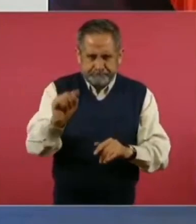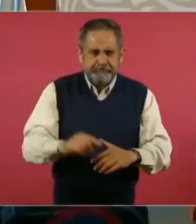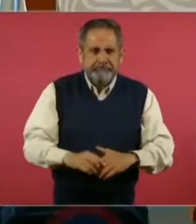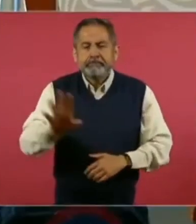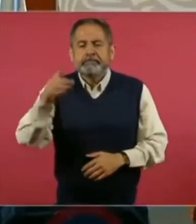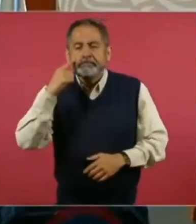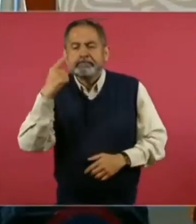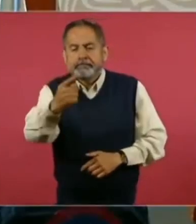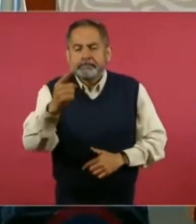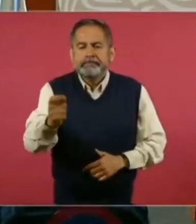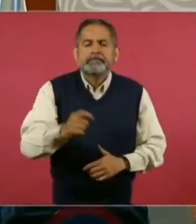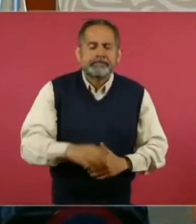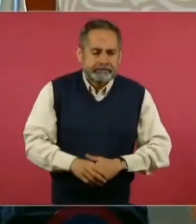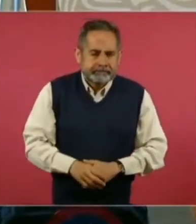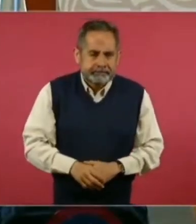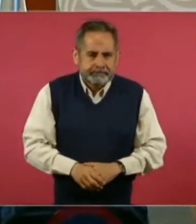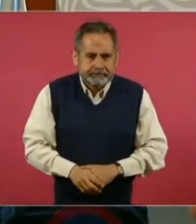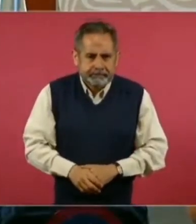miren,